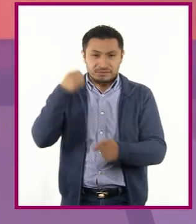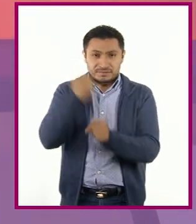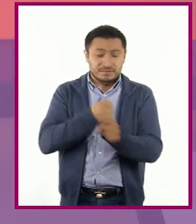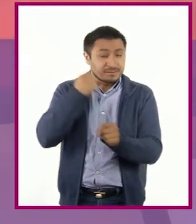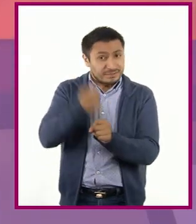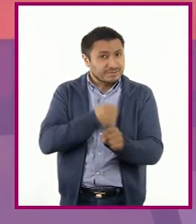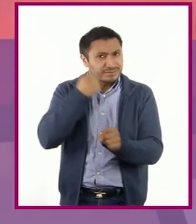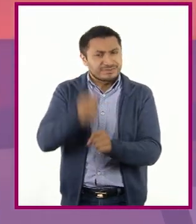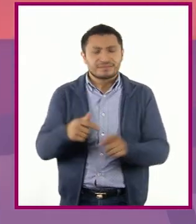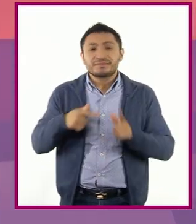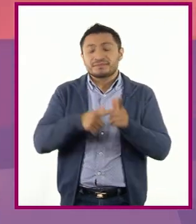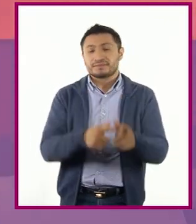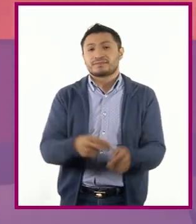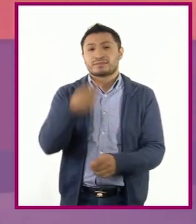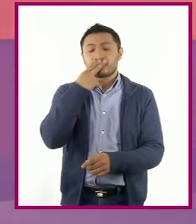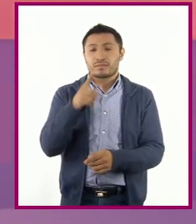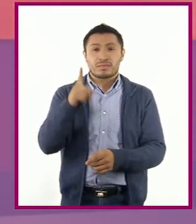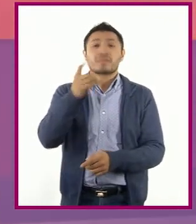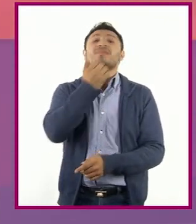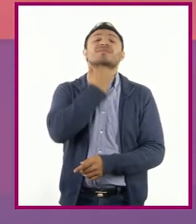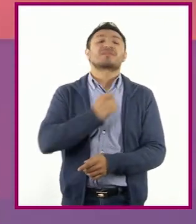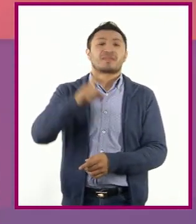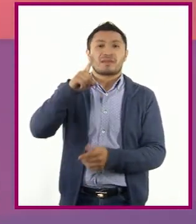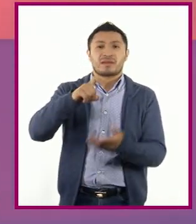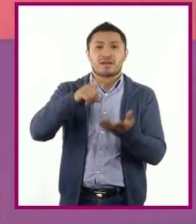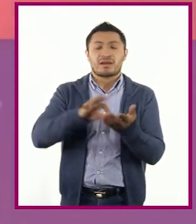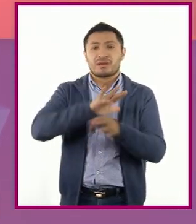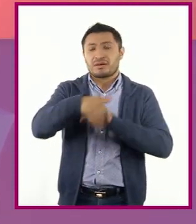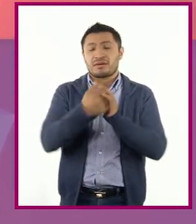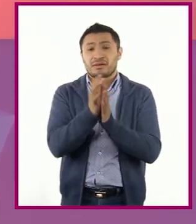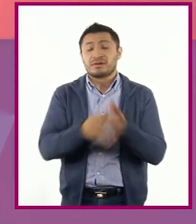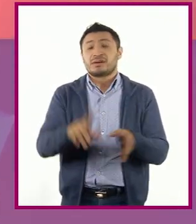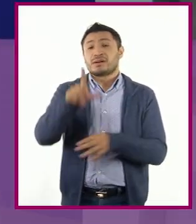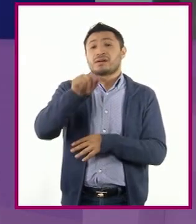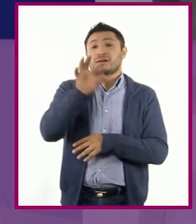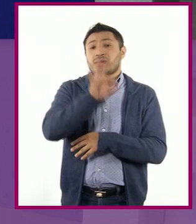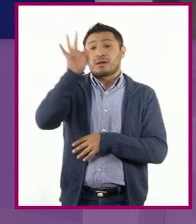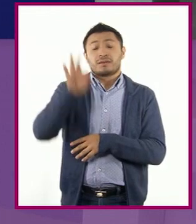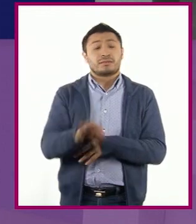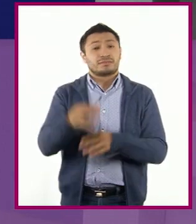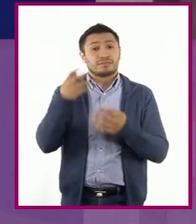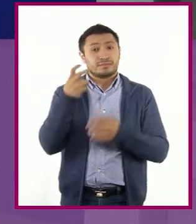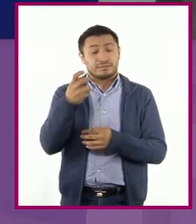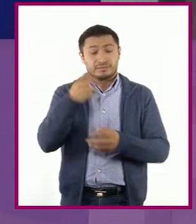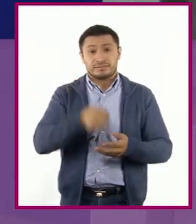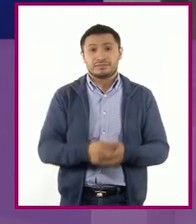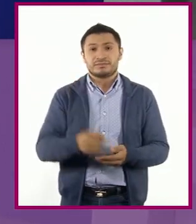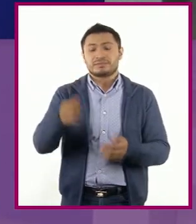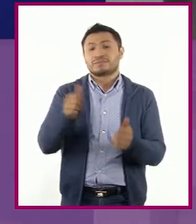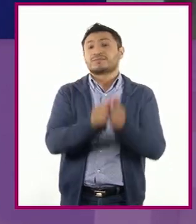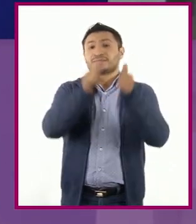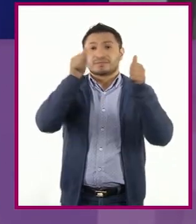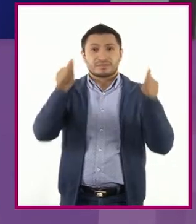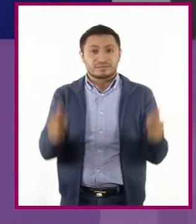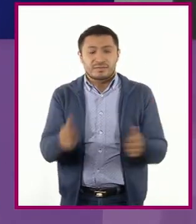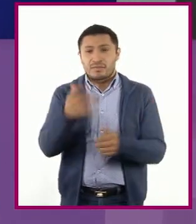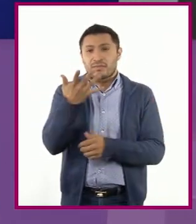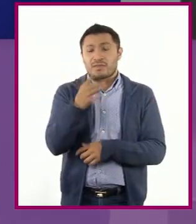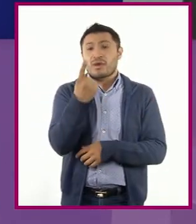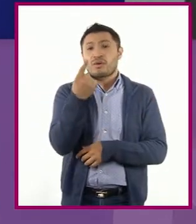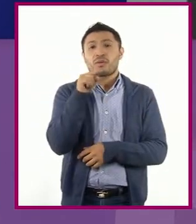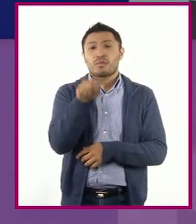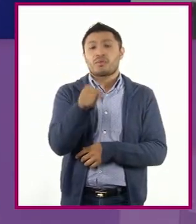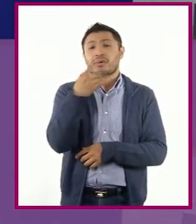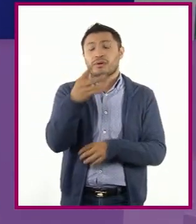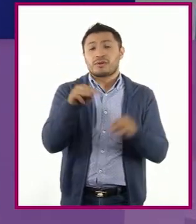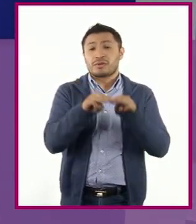o utilizar alcohol en gel con una concentración mínima del 70%. Mantener el distanciamiento social de al menos 1,5